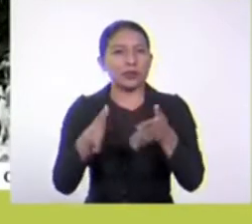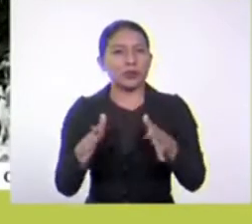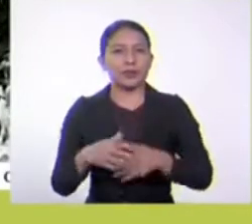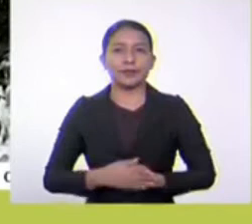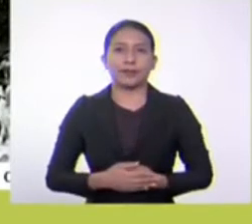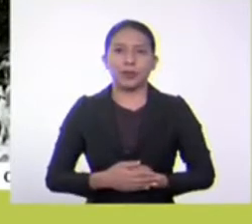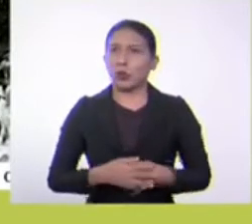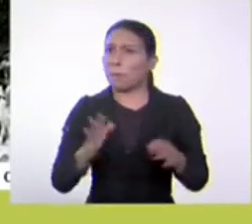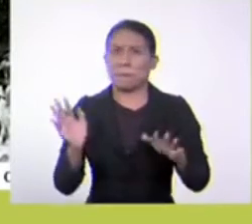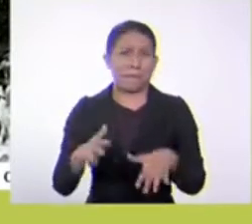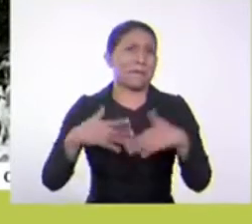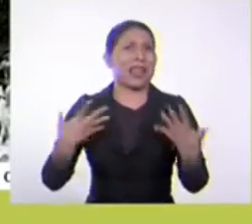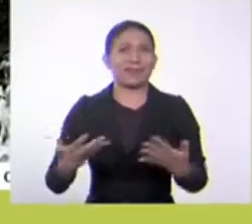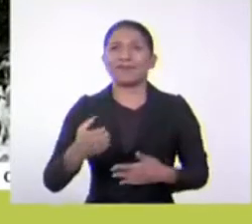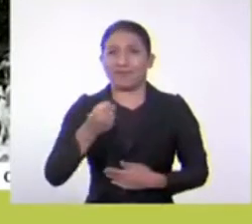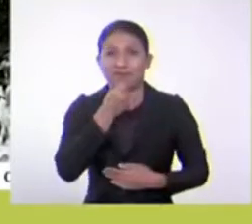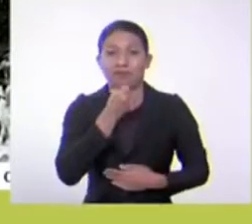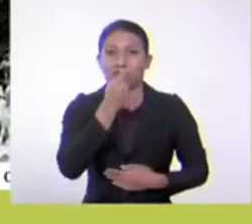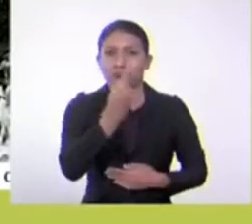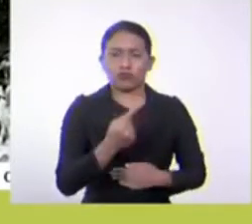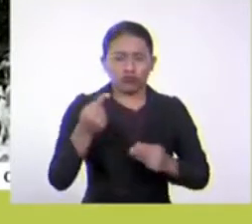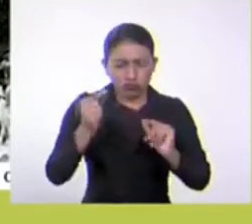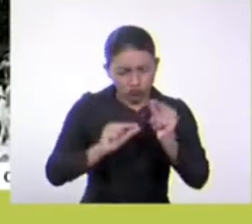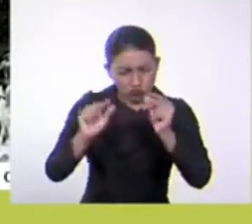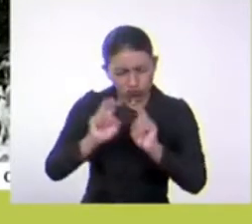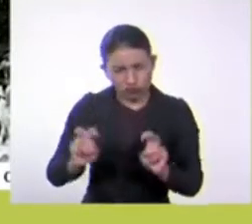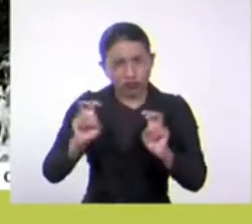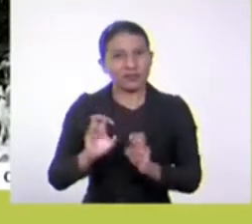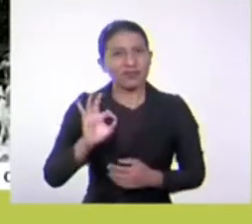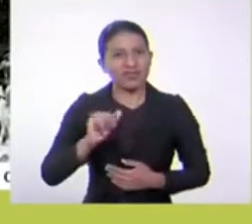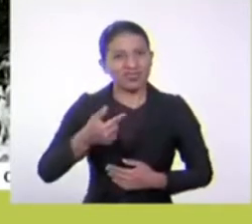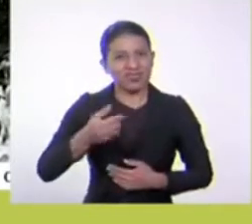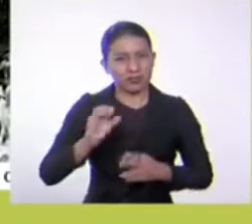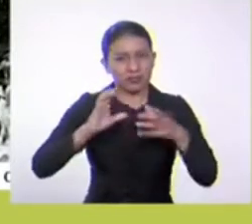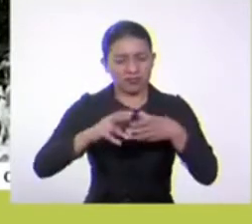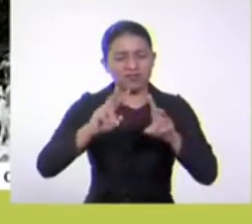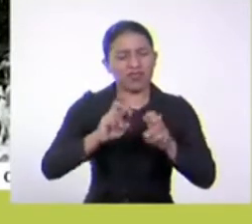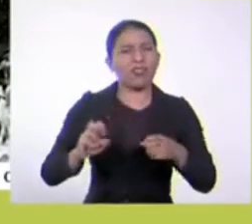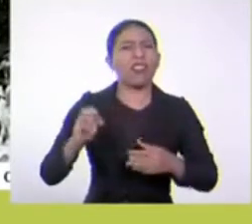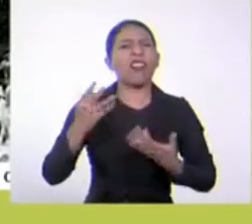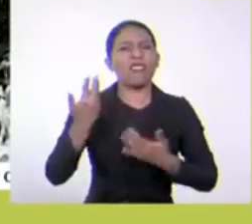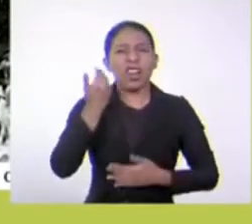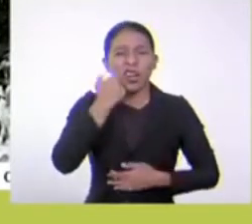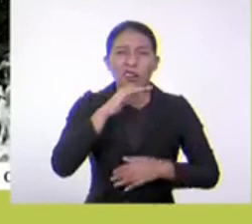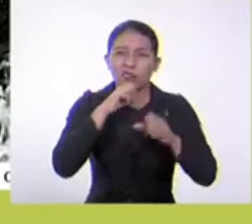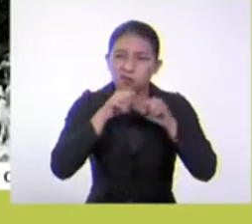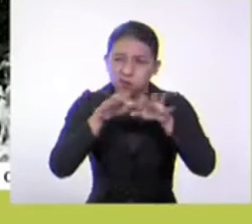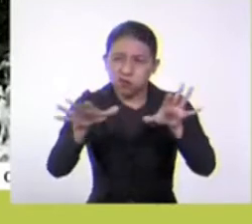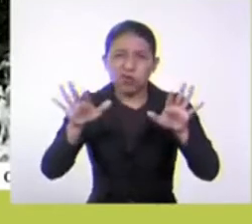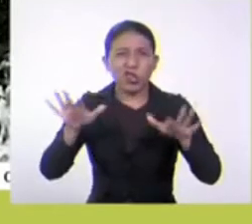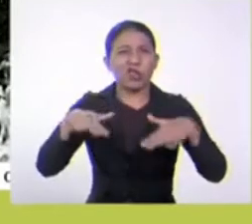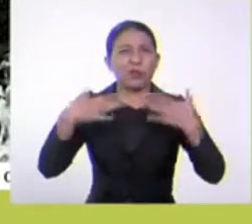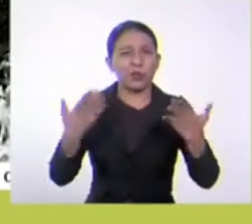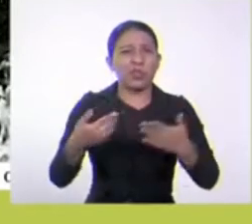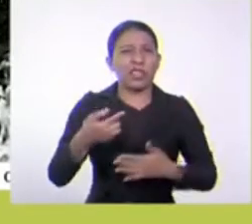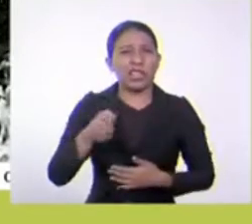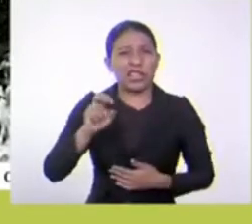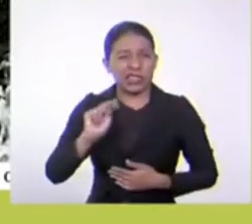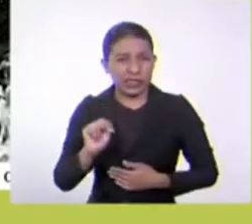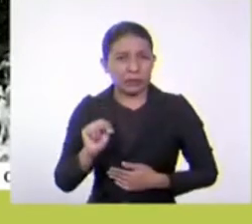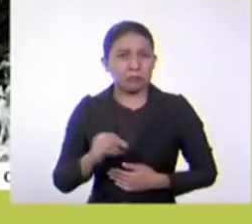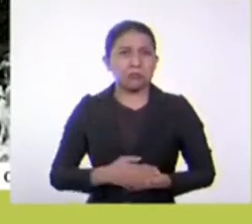aún hay mucho más. Los científicos del grupo fago también usaron virus para describir la naturaleza lineal del gen,